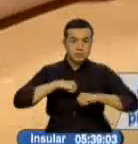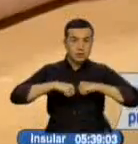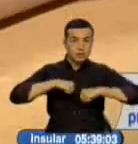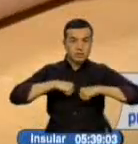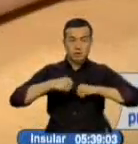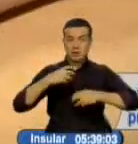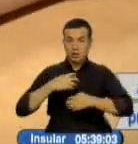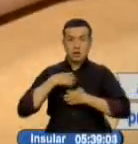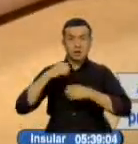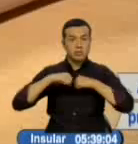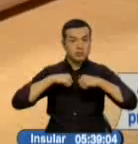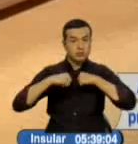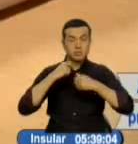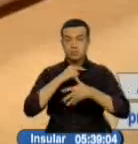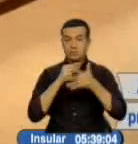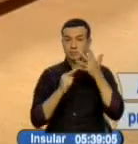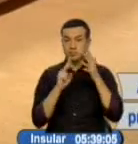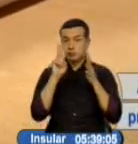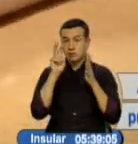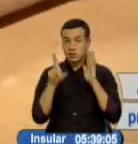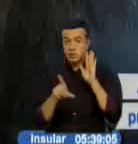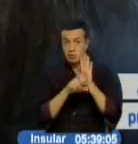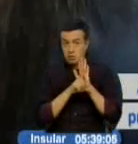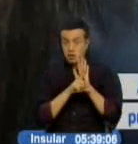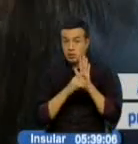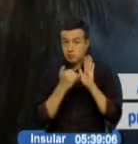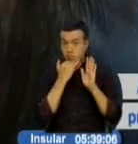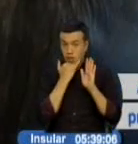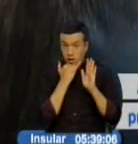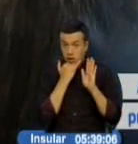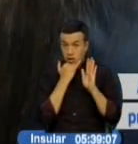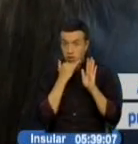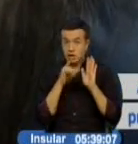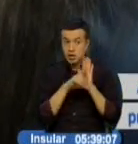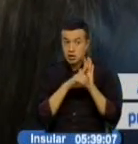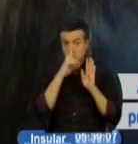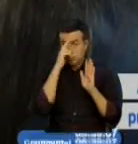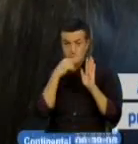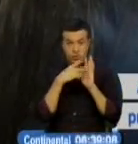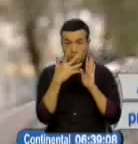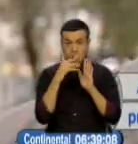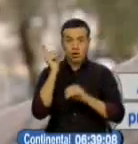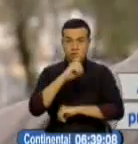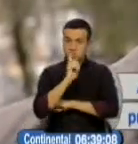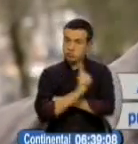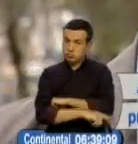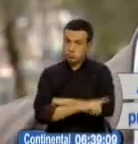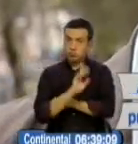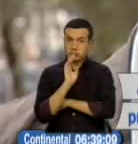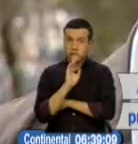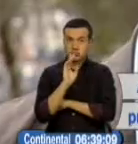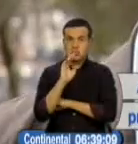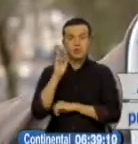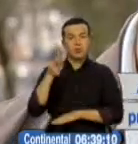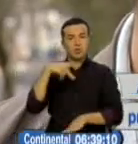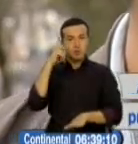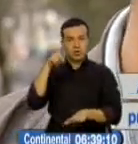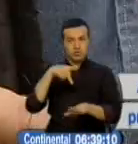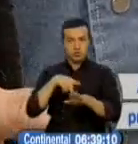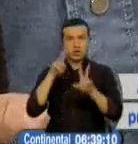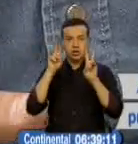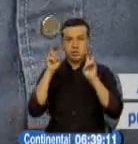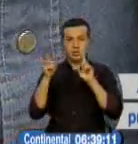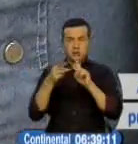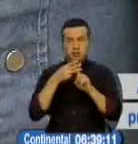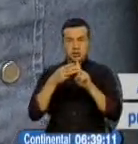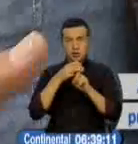esos reclamos, cuyo contenido ilegal puedan enmarcarse en las figuras de contravención o delito. El académico y experto en redes